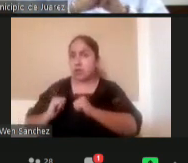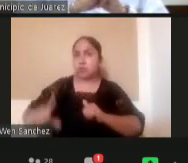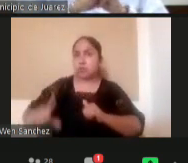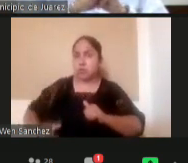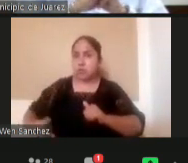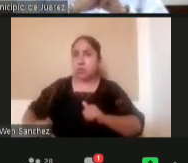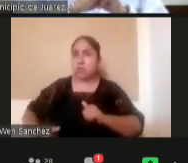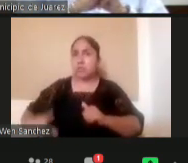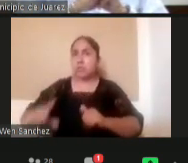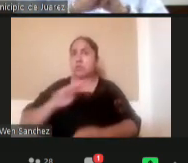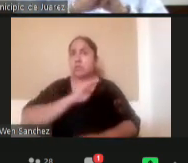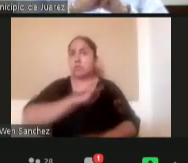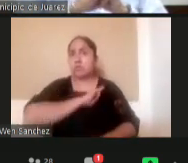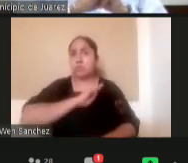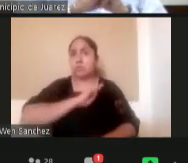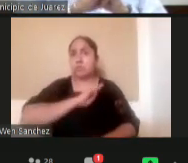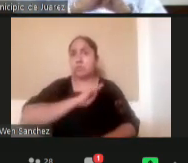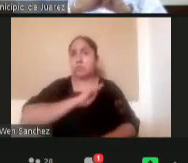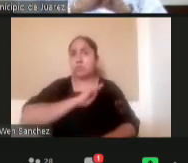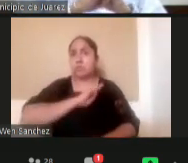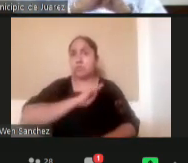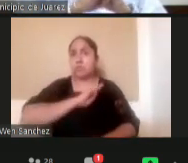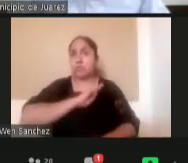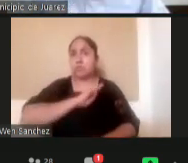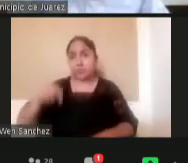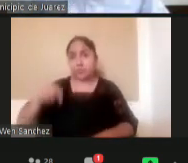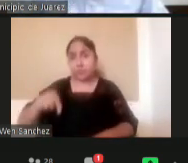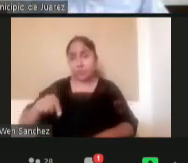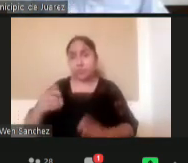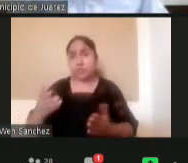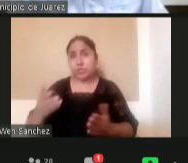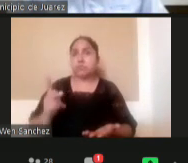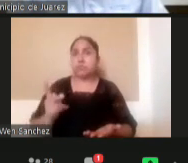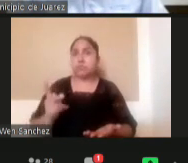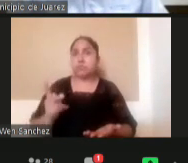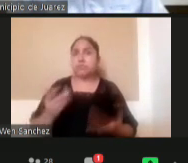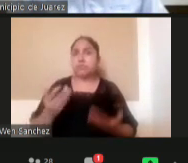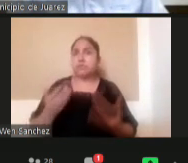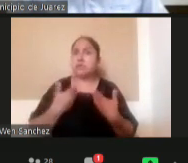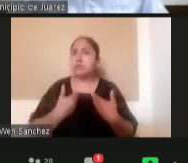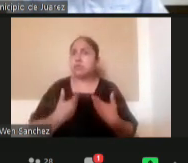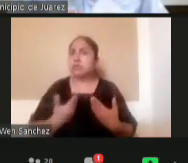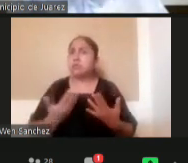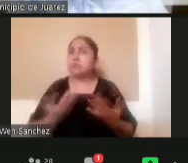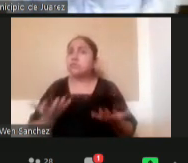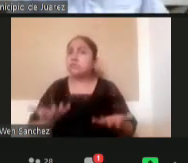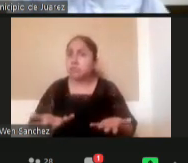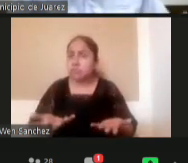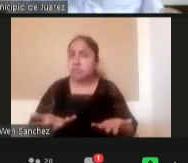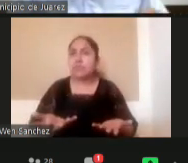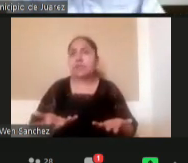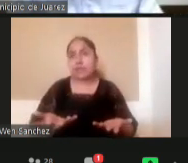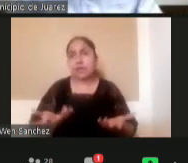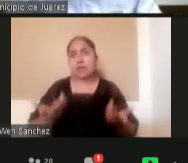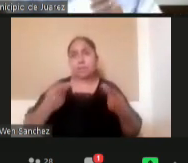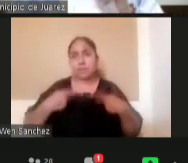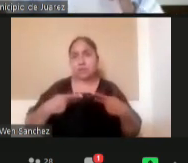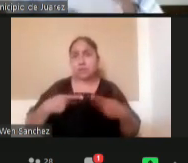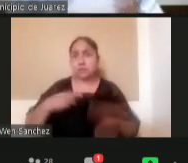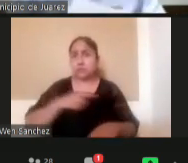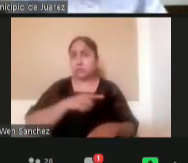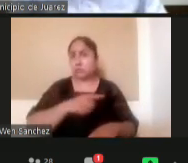que nosotros podemos hacer por la ciudadanía, parece, es que ellos sepan que estamos tratando el tema